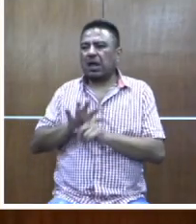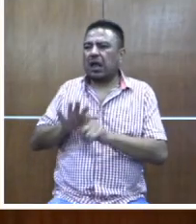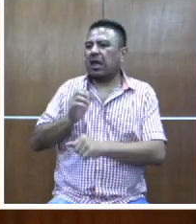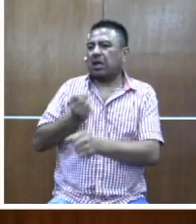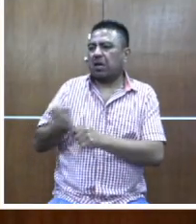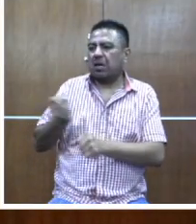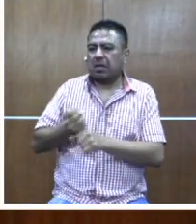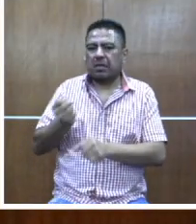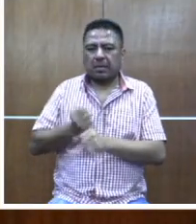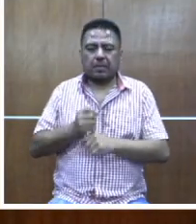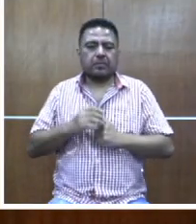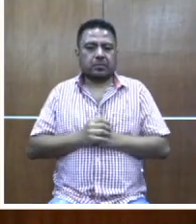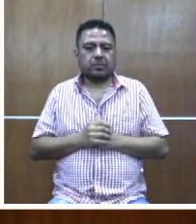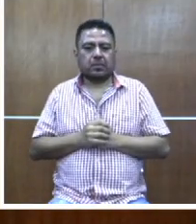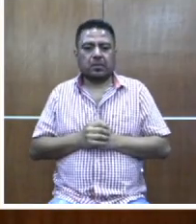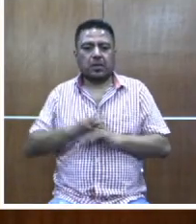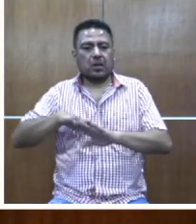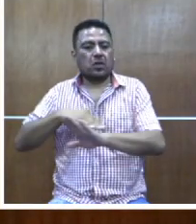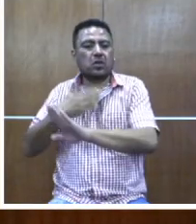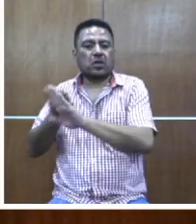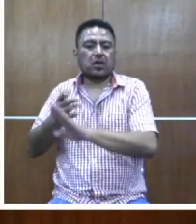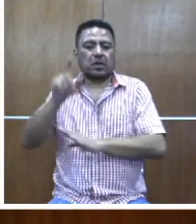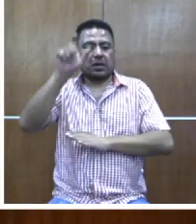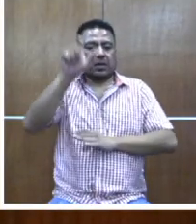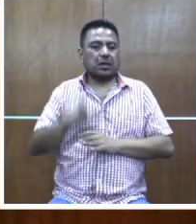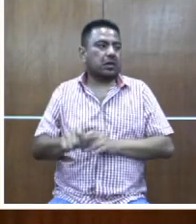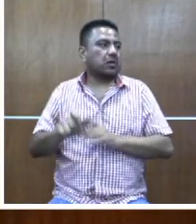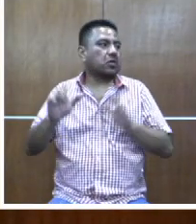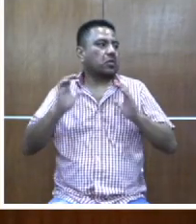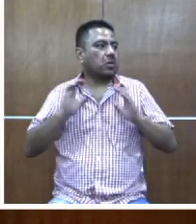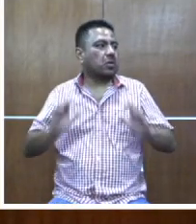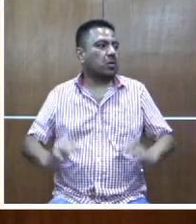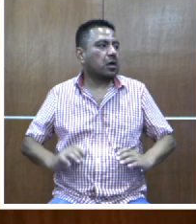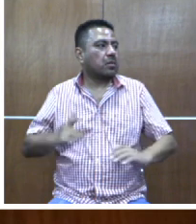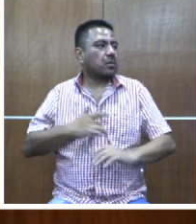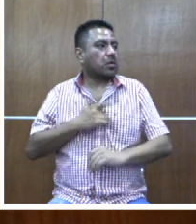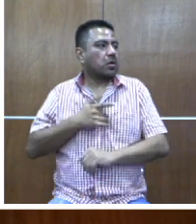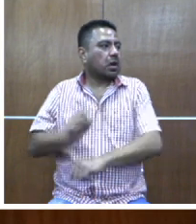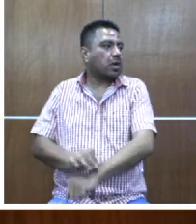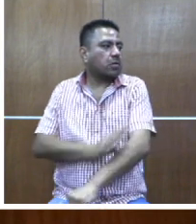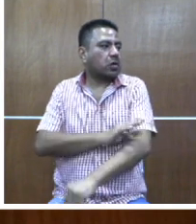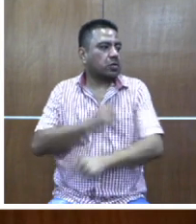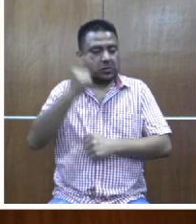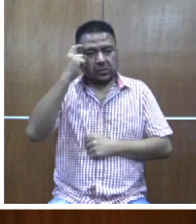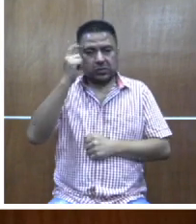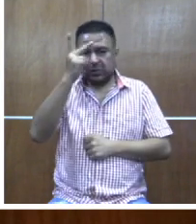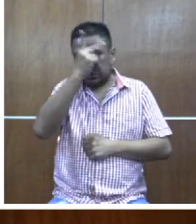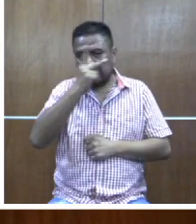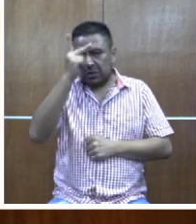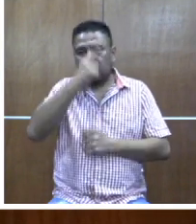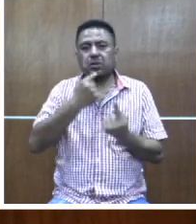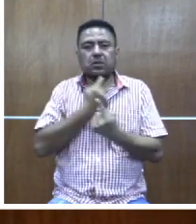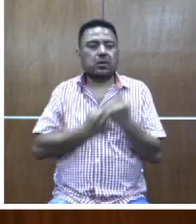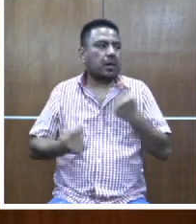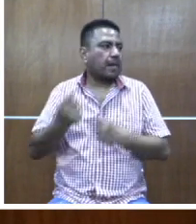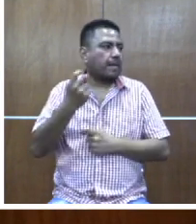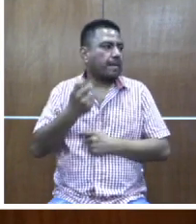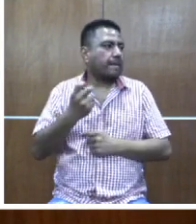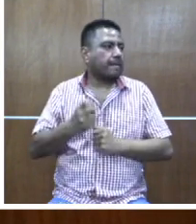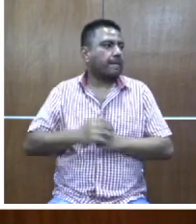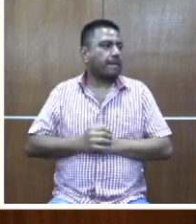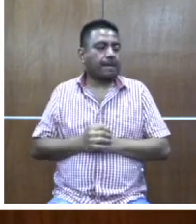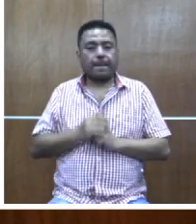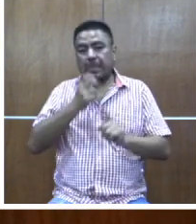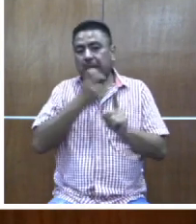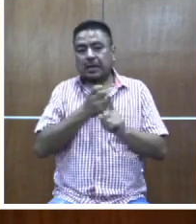maltrato, que atentan contra la integridad física, emocional y psicológica de nuestros menores.